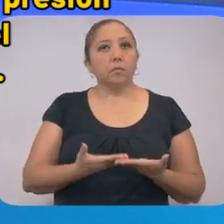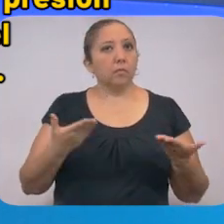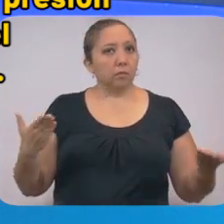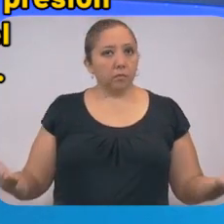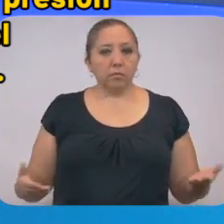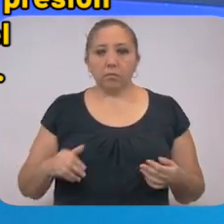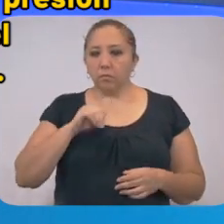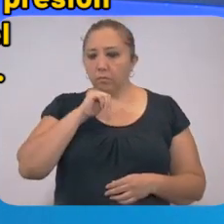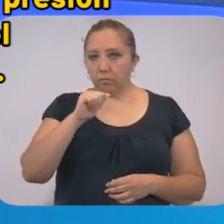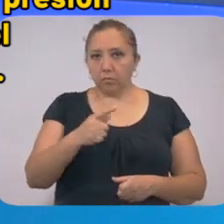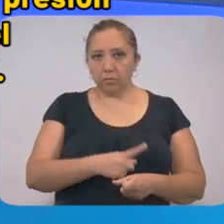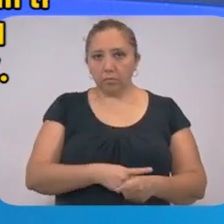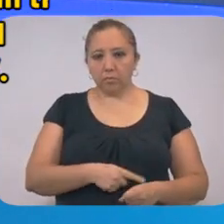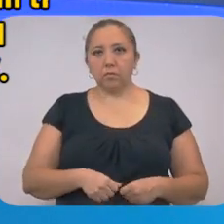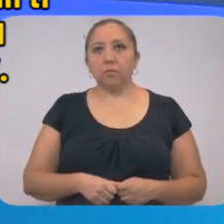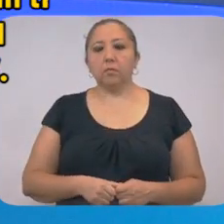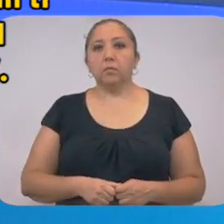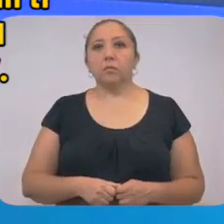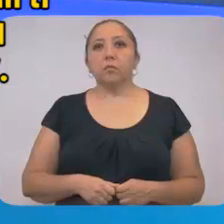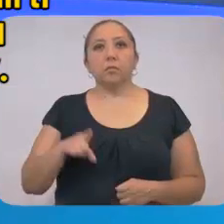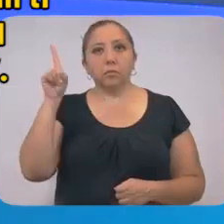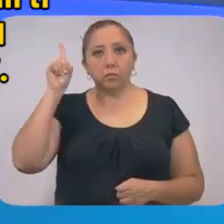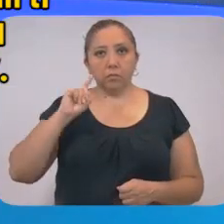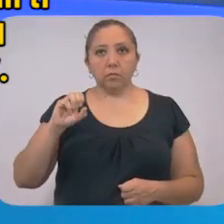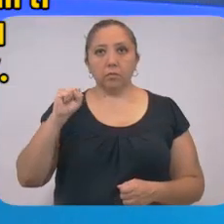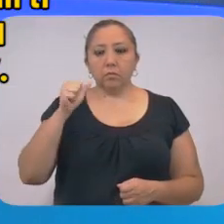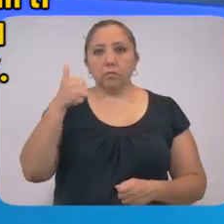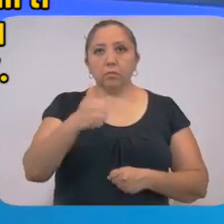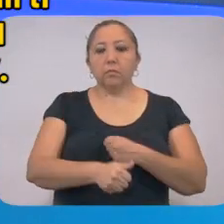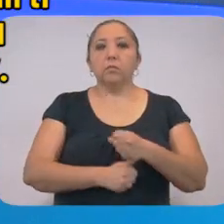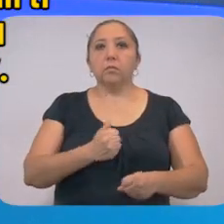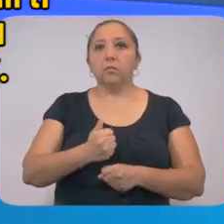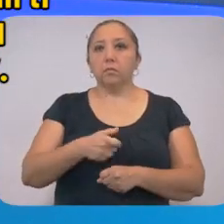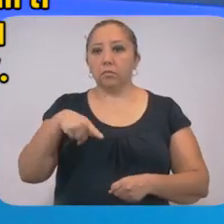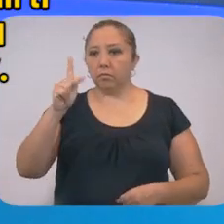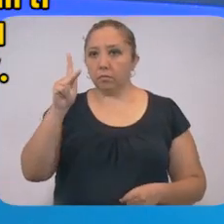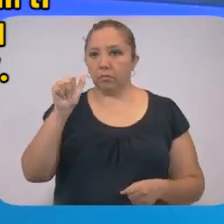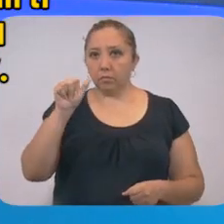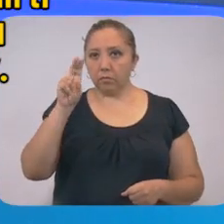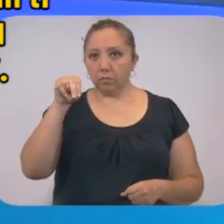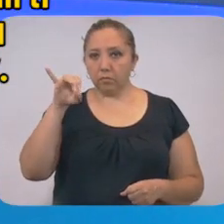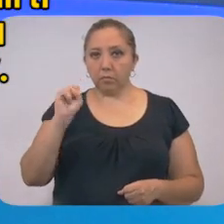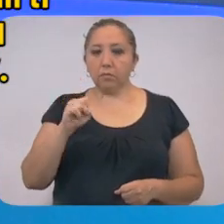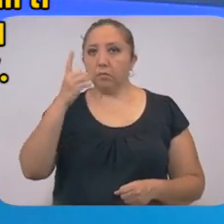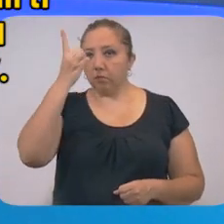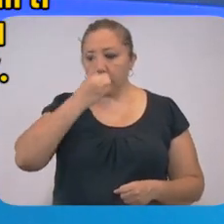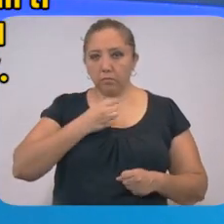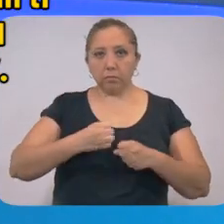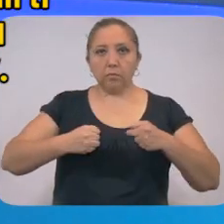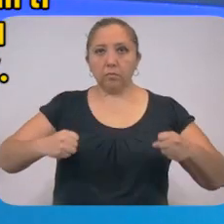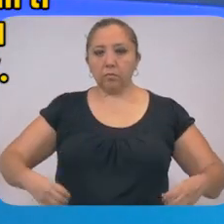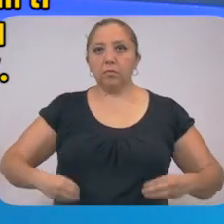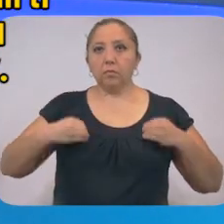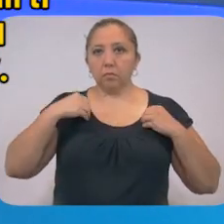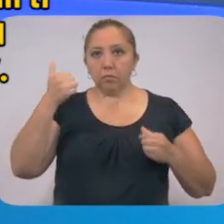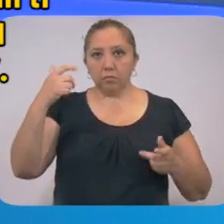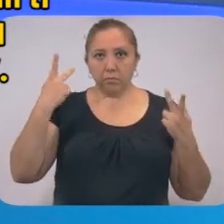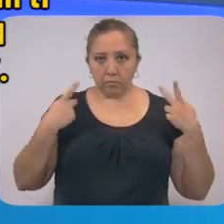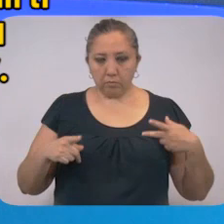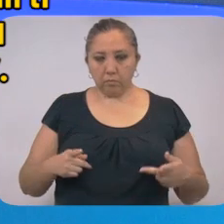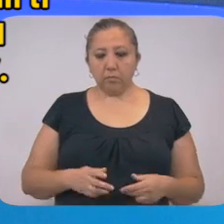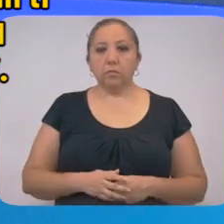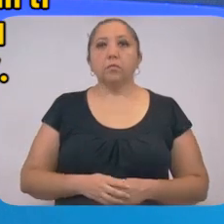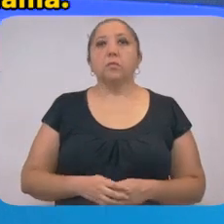se reportan asintomáticos. Mujer de 66 años de Canacín con diabetes y obesidad. Vivía con 6 personas que no